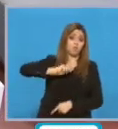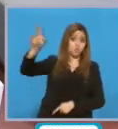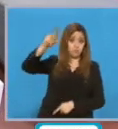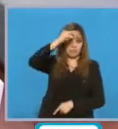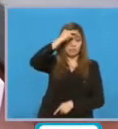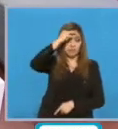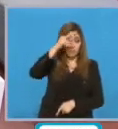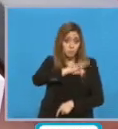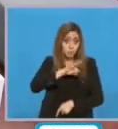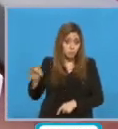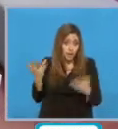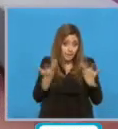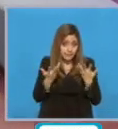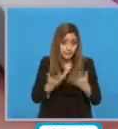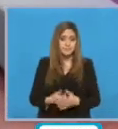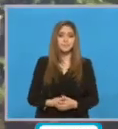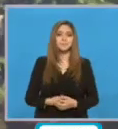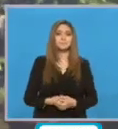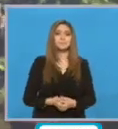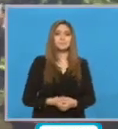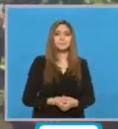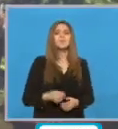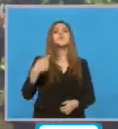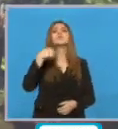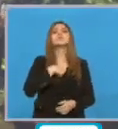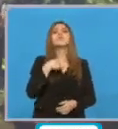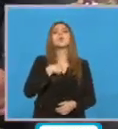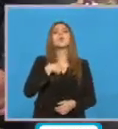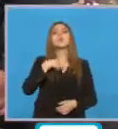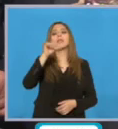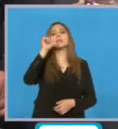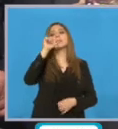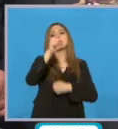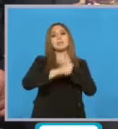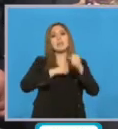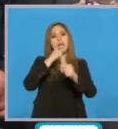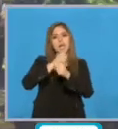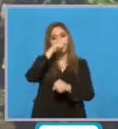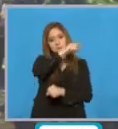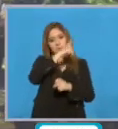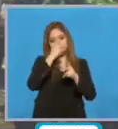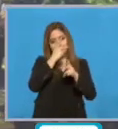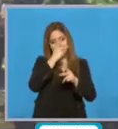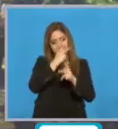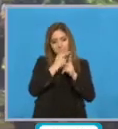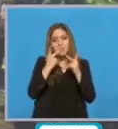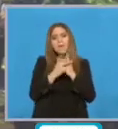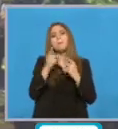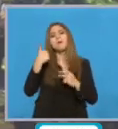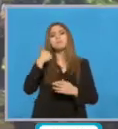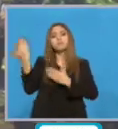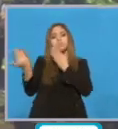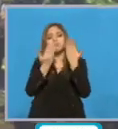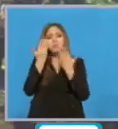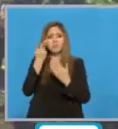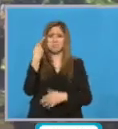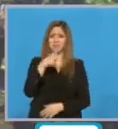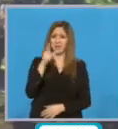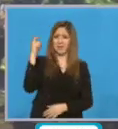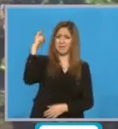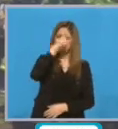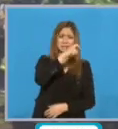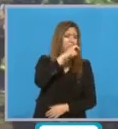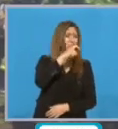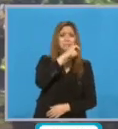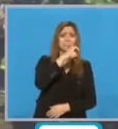hecho, bueno, en mi caso personal yo empecé la robótica a los 16 años, cuando iba en la preparatoria, y no es difícil. De hecho, aparte